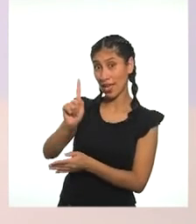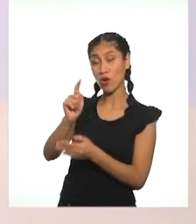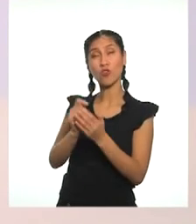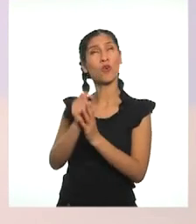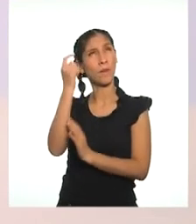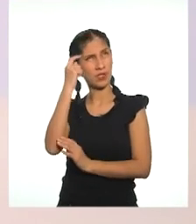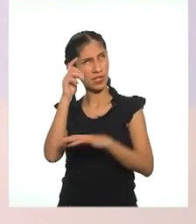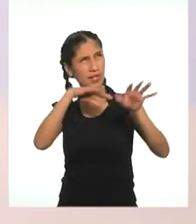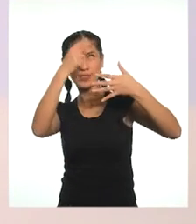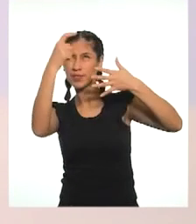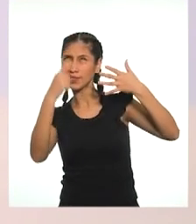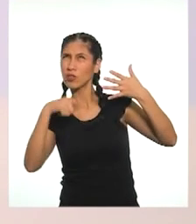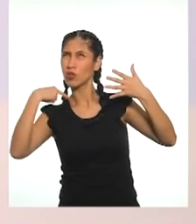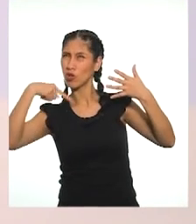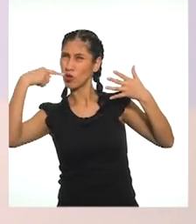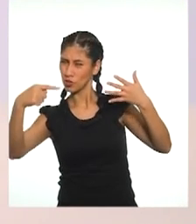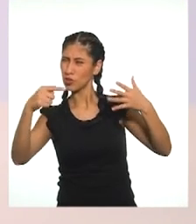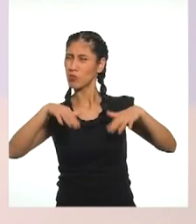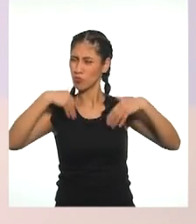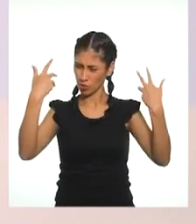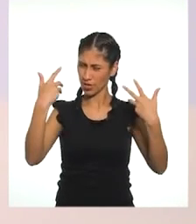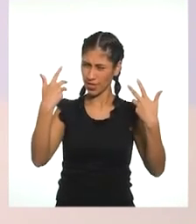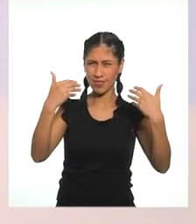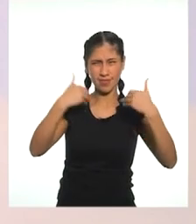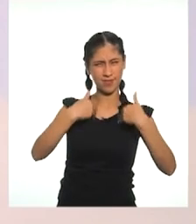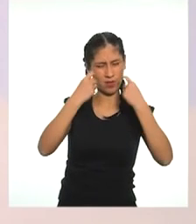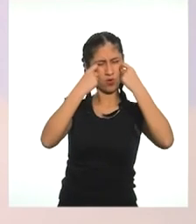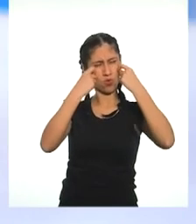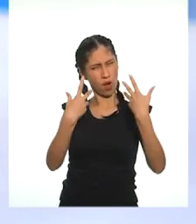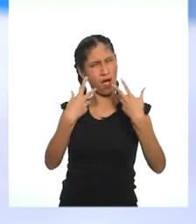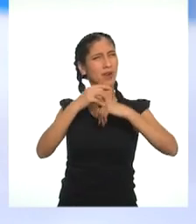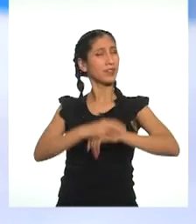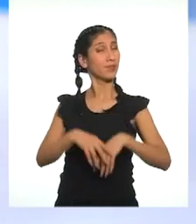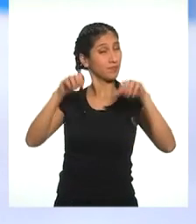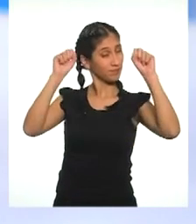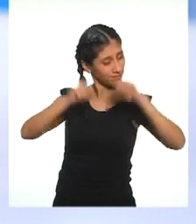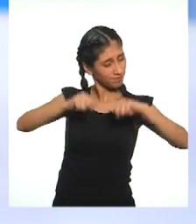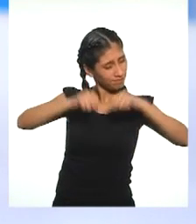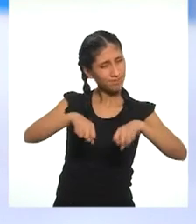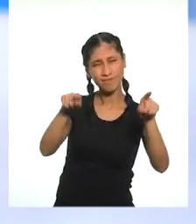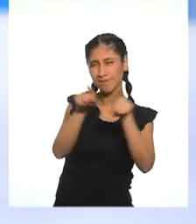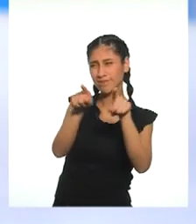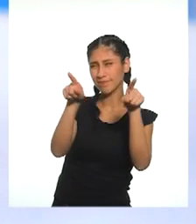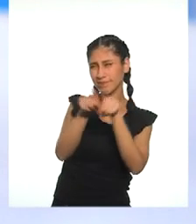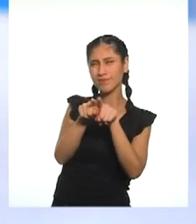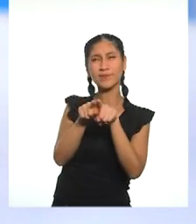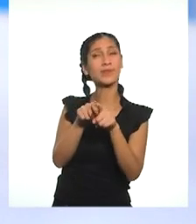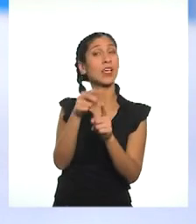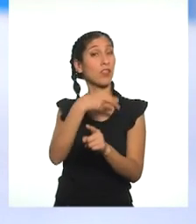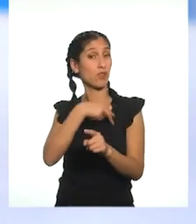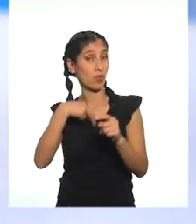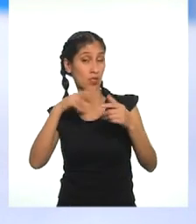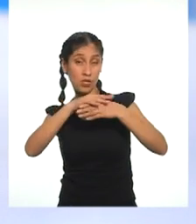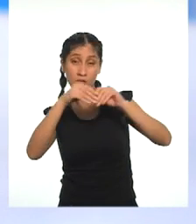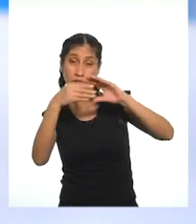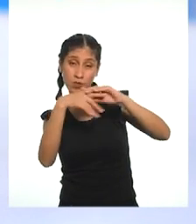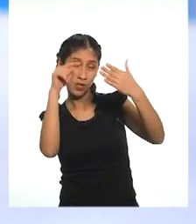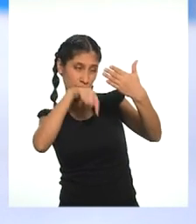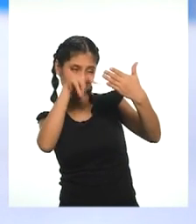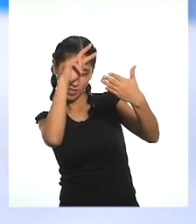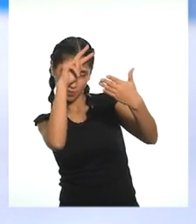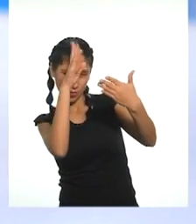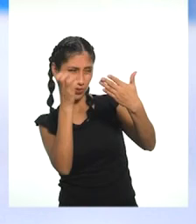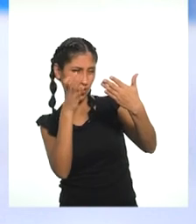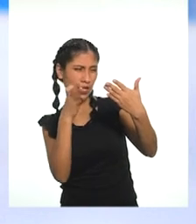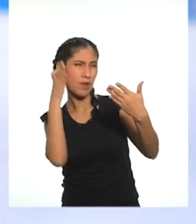en la vida cotidiana tenga un mayor valor. Sí, además, nuestros relatos del Perú que queremos